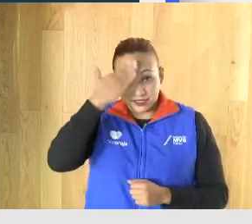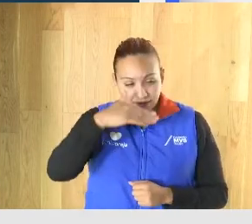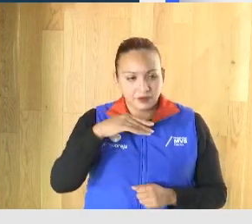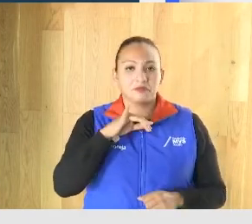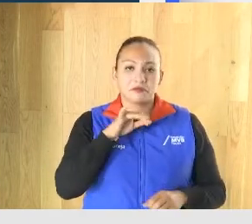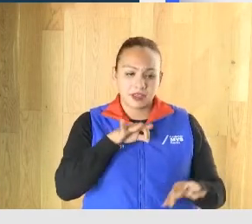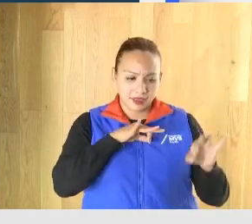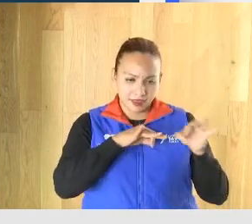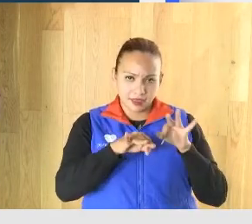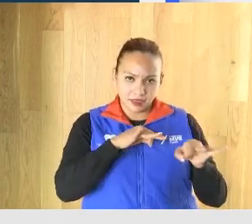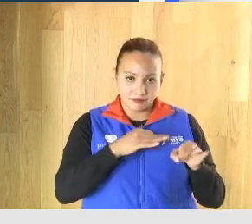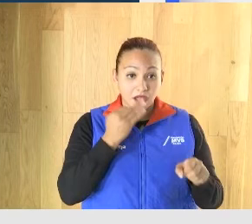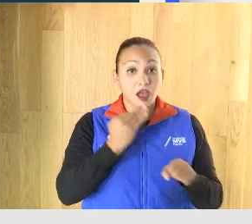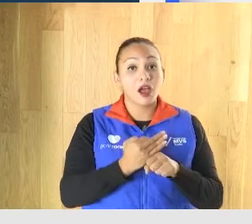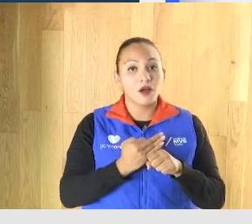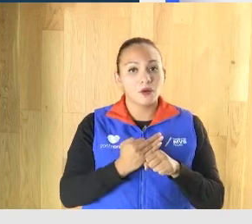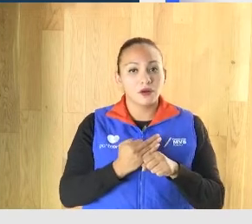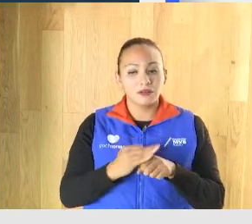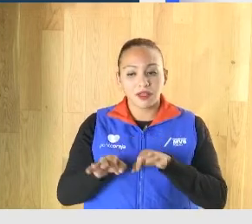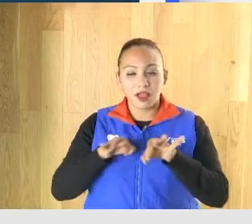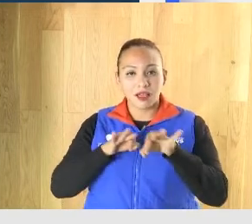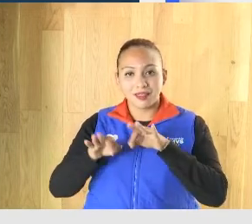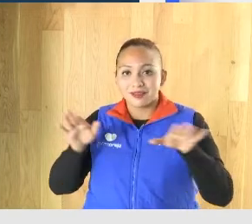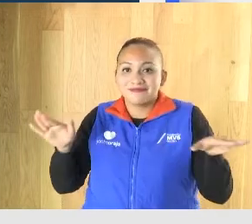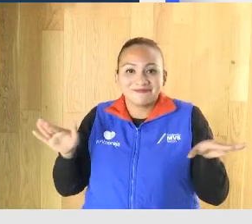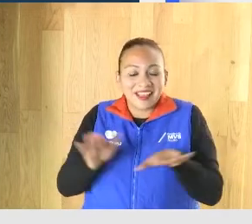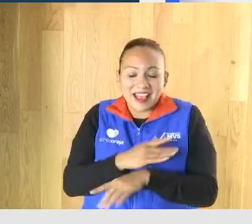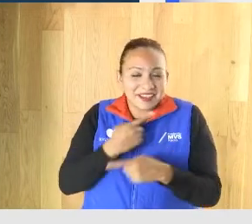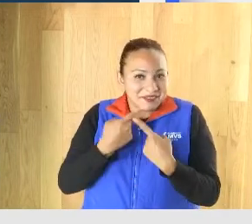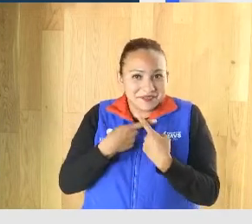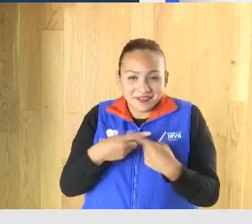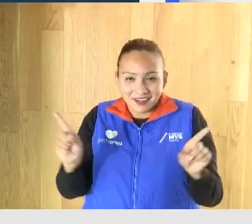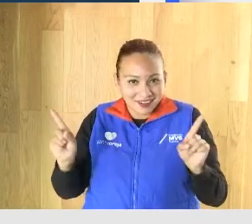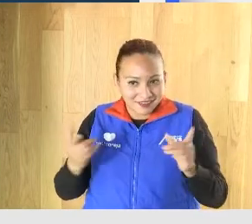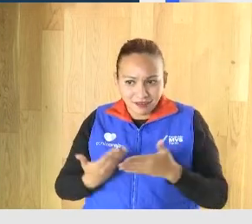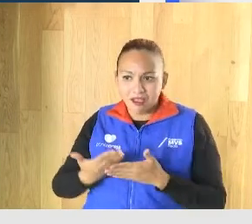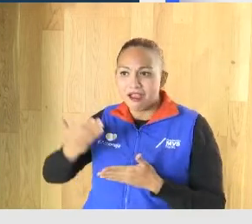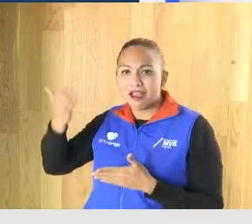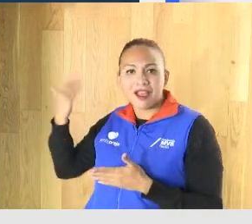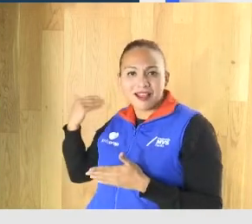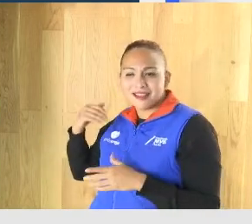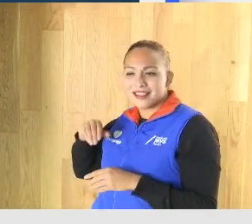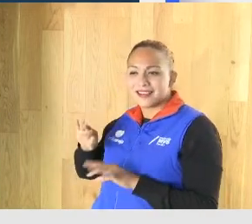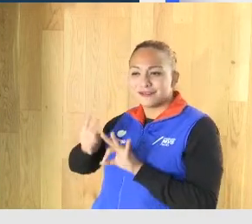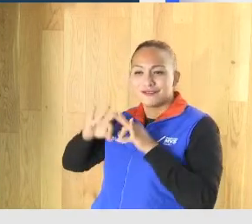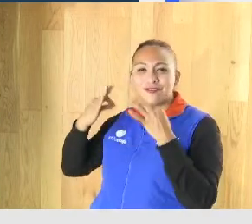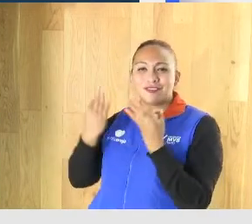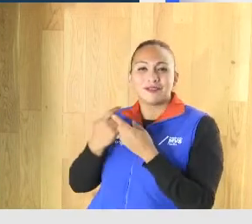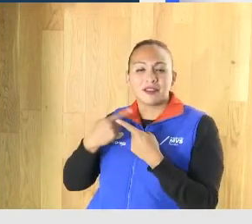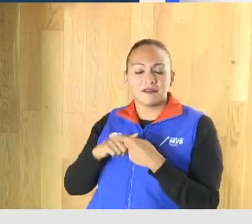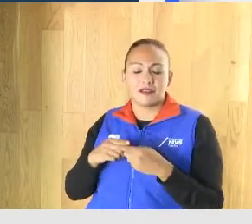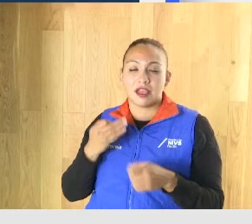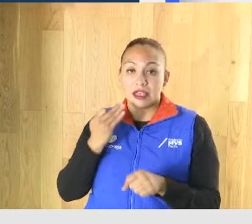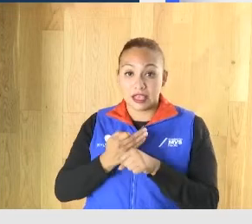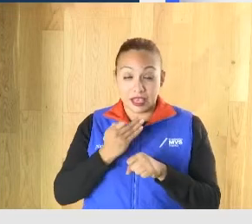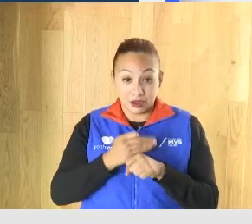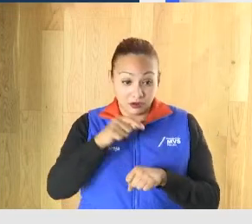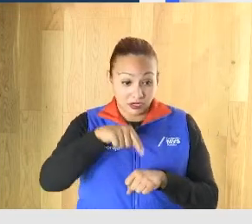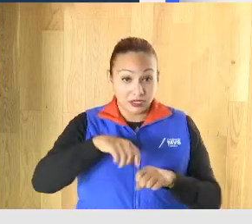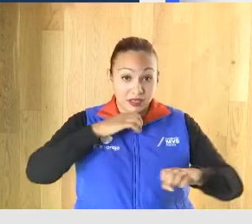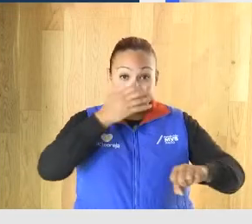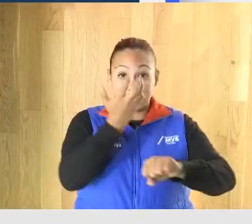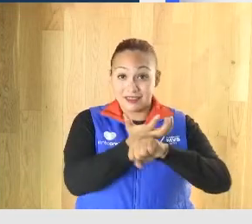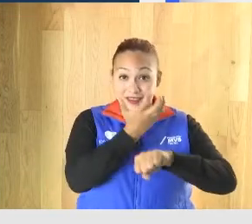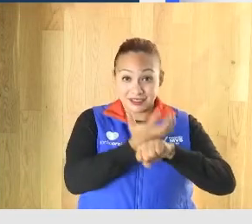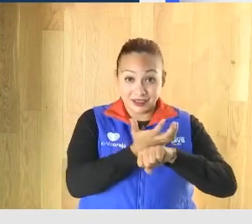¿no? Estamos en una era distinta. Ya hemos visto este evento, ¿no? masivo en Estados Unidos, ¿no? The Great